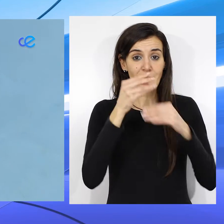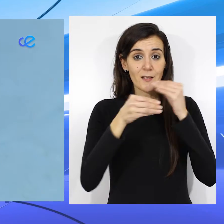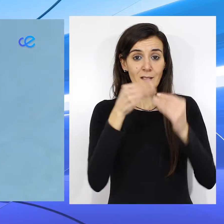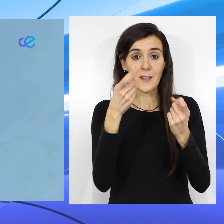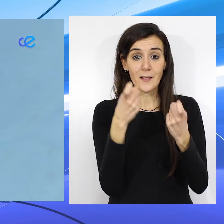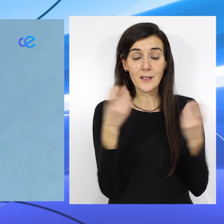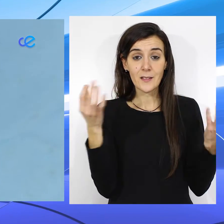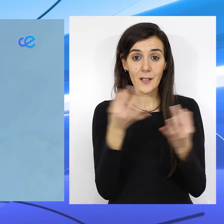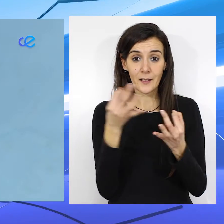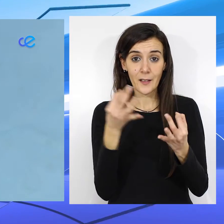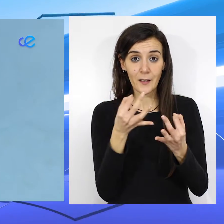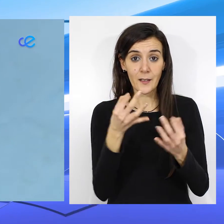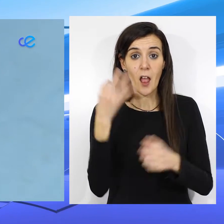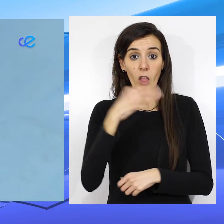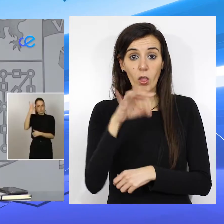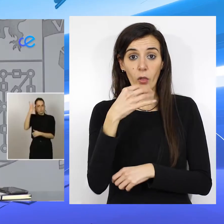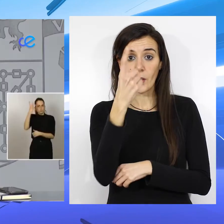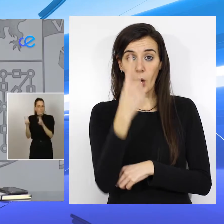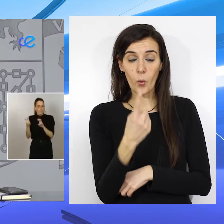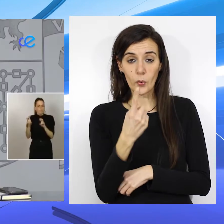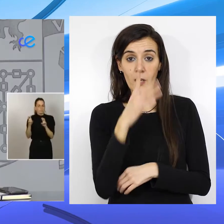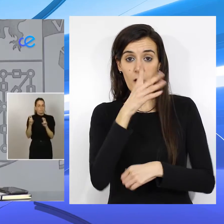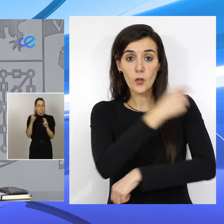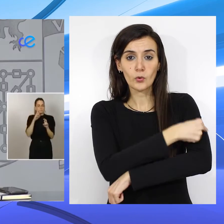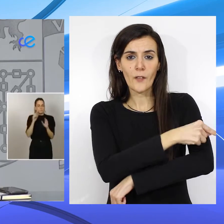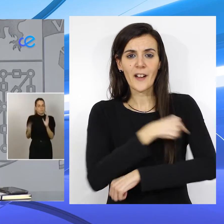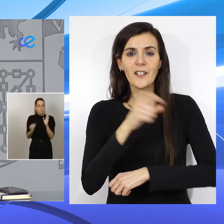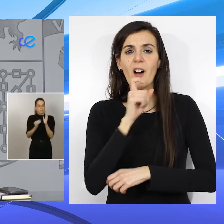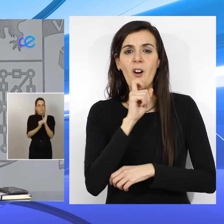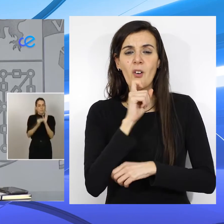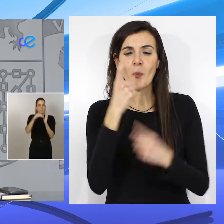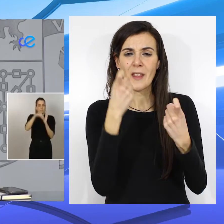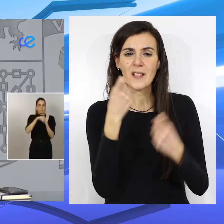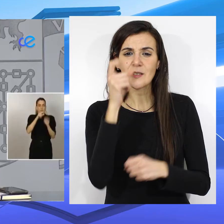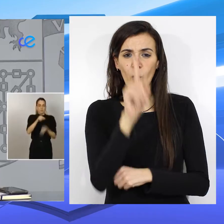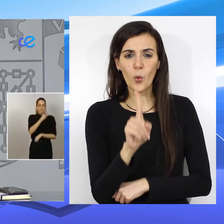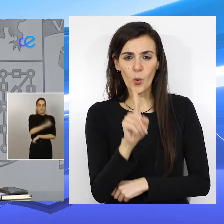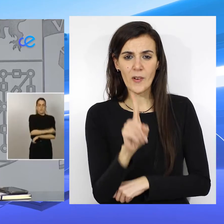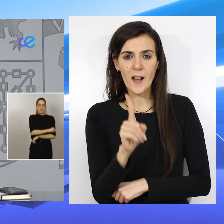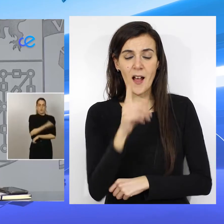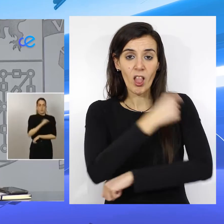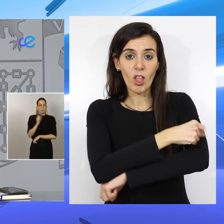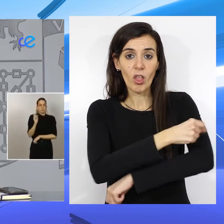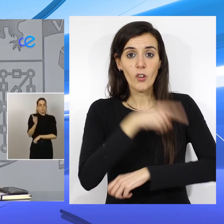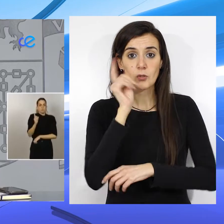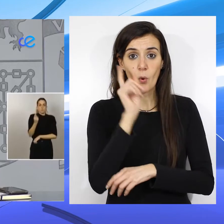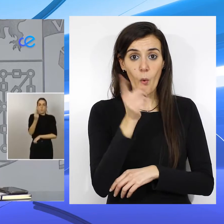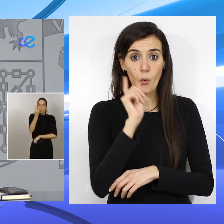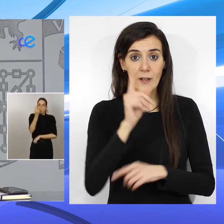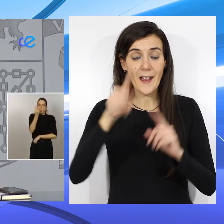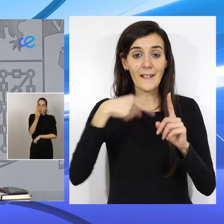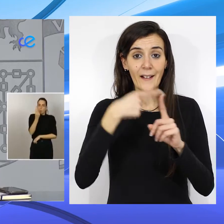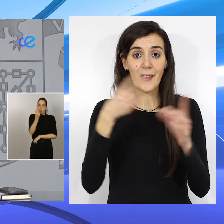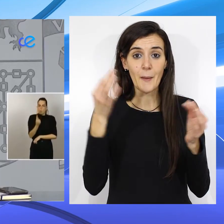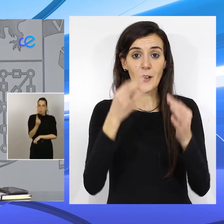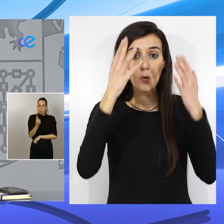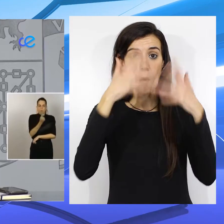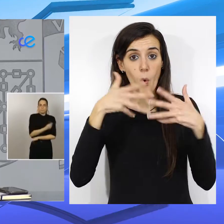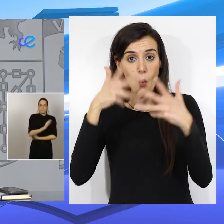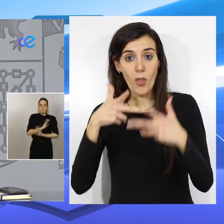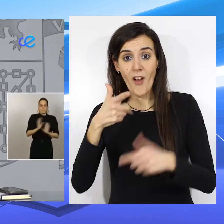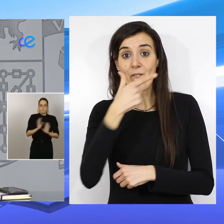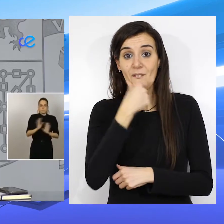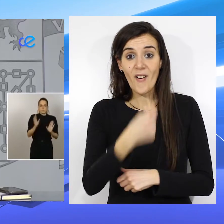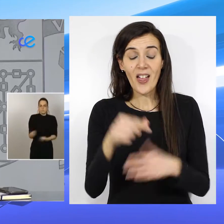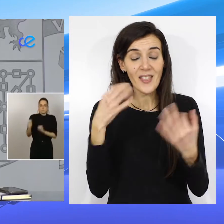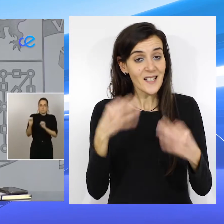se requeriría una única dosis. Es una vacuna que requiere de una sola dosis y que además su logística es